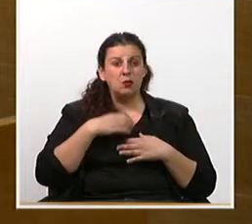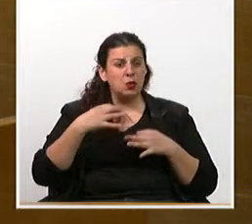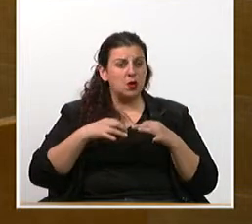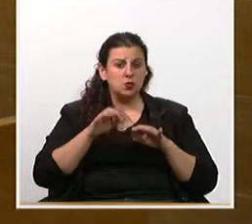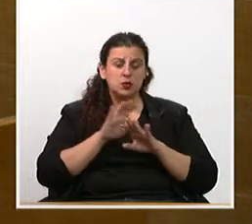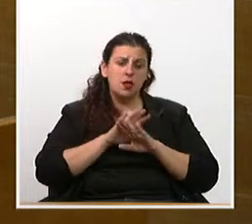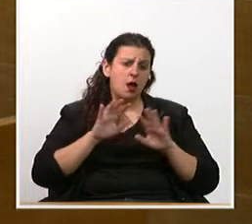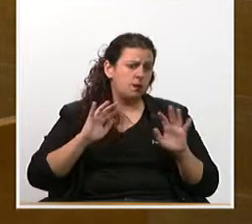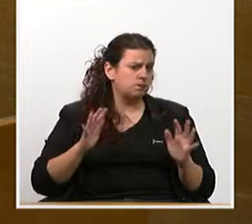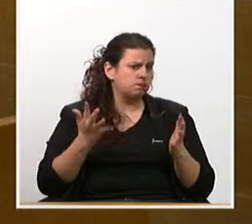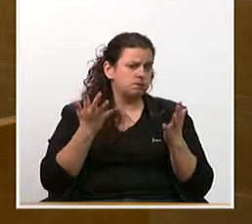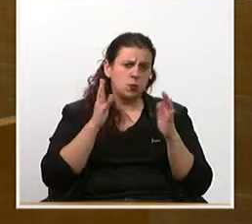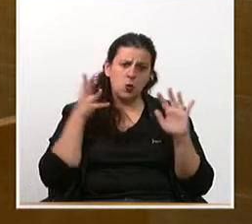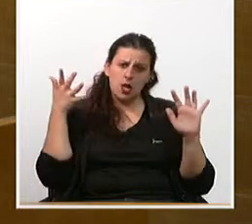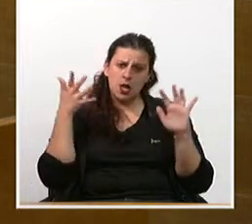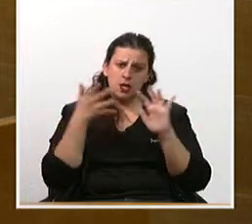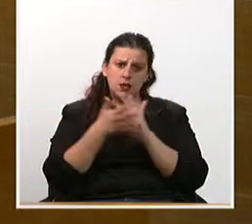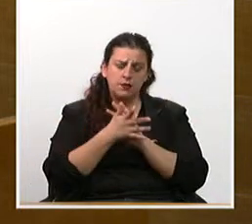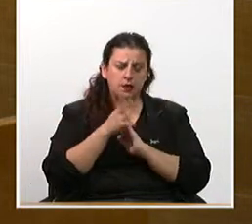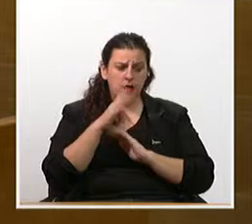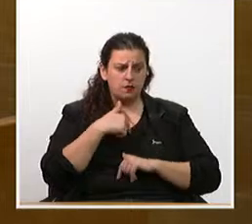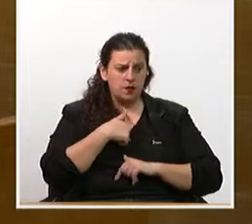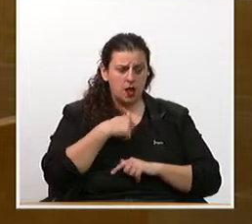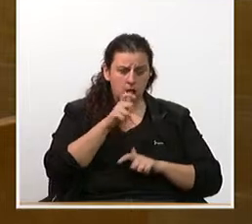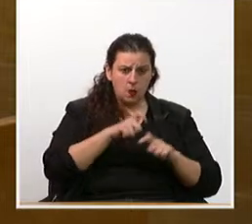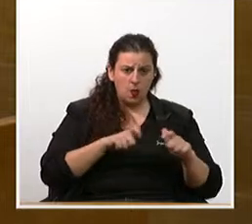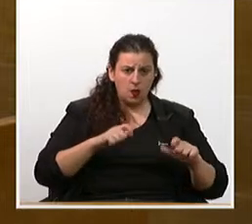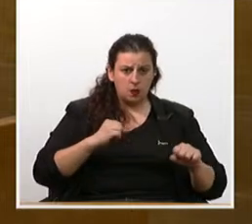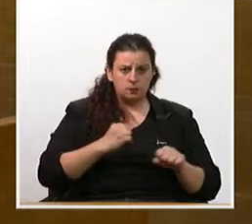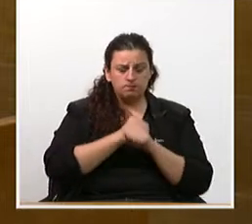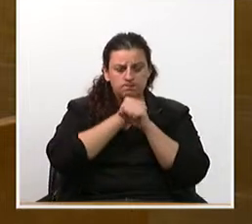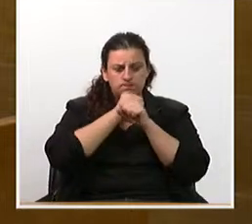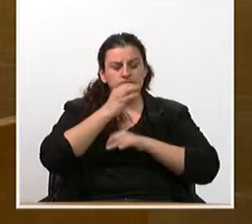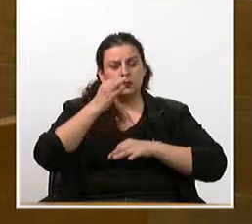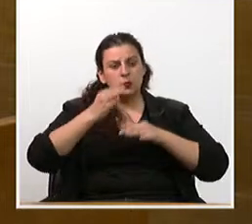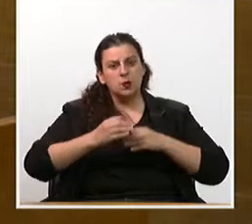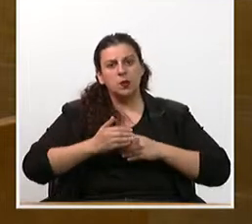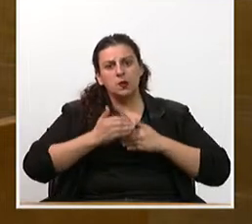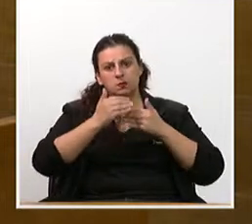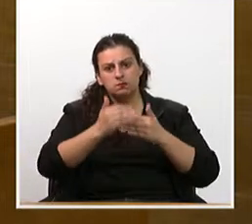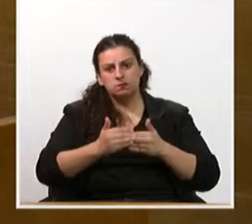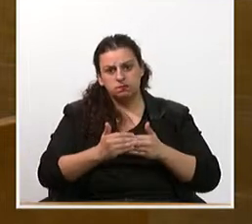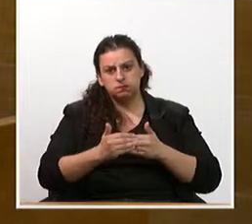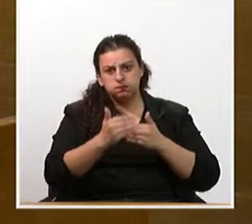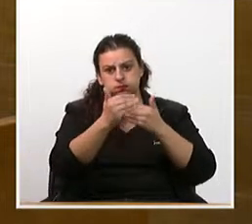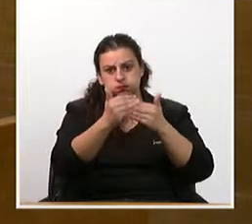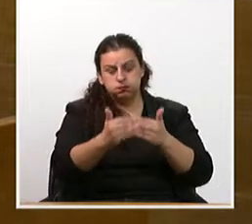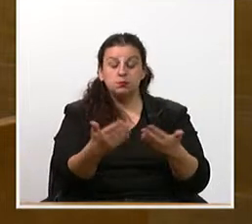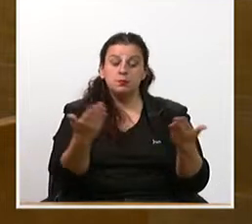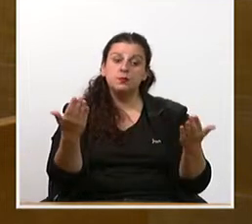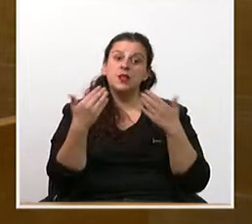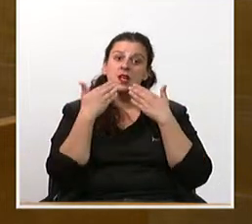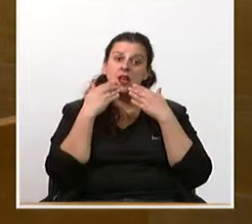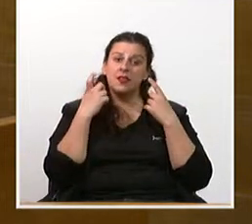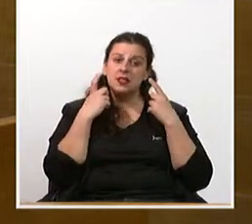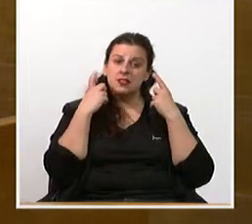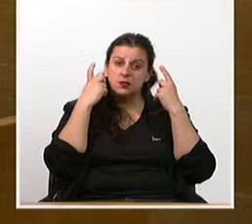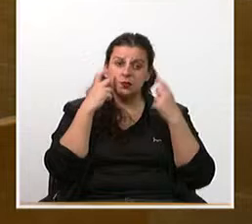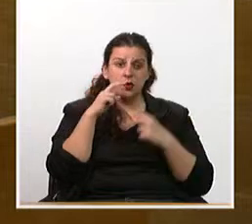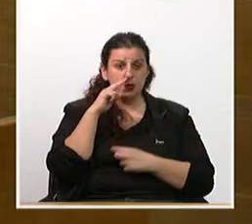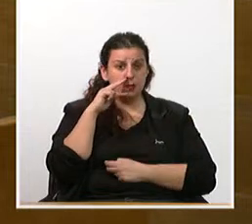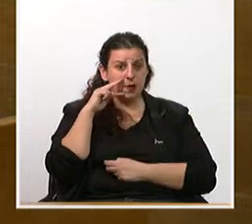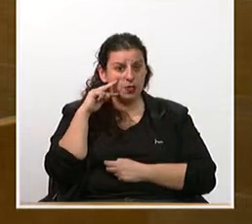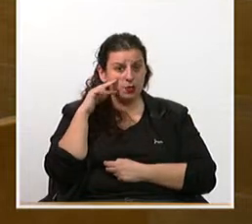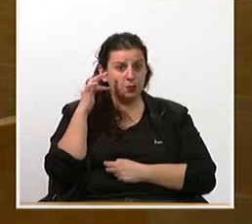Justicia se aplazaba sus juicios bien pues gracias al enorme esfuerzo del consell de Carlos mazón y en este caso la consellera